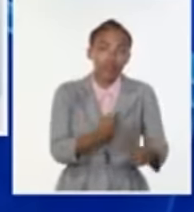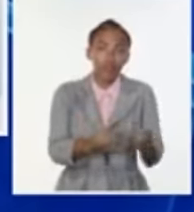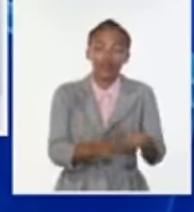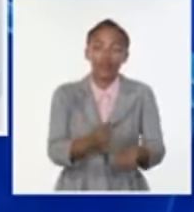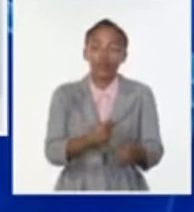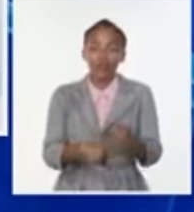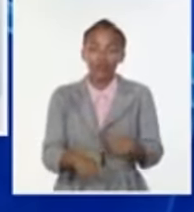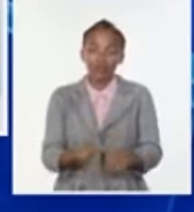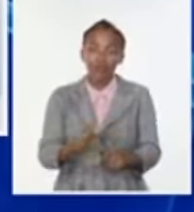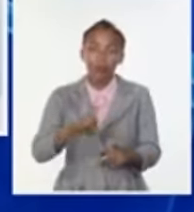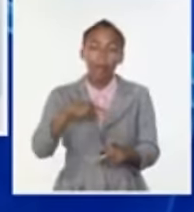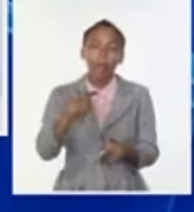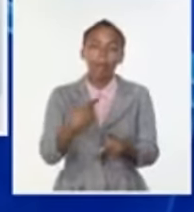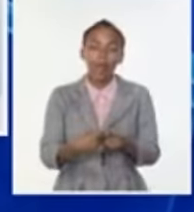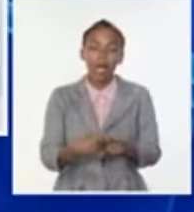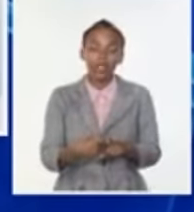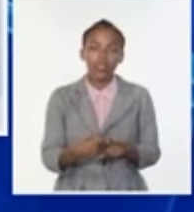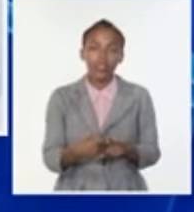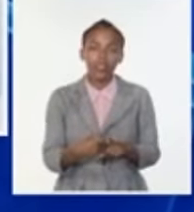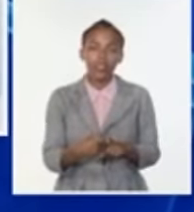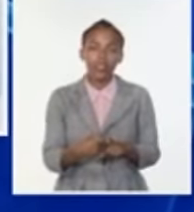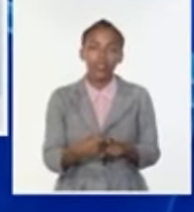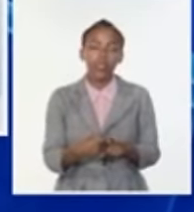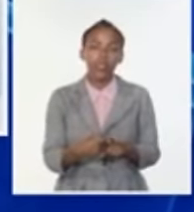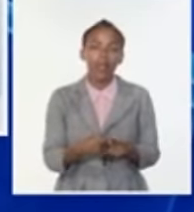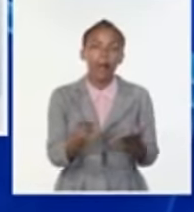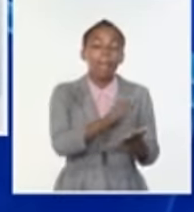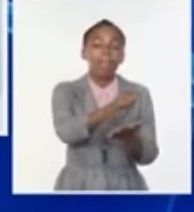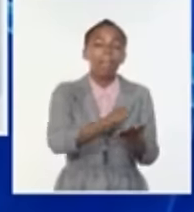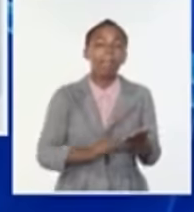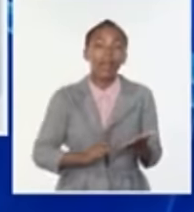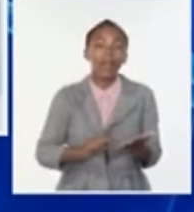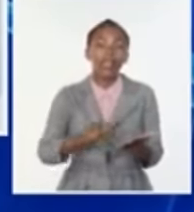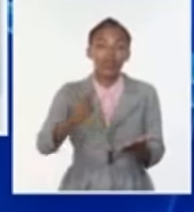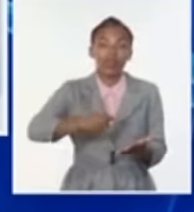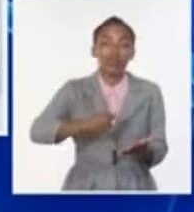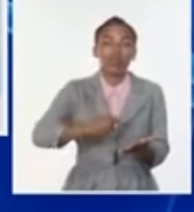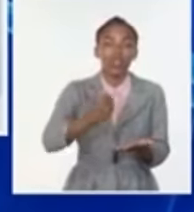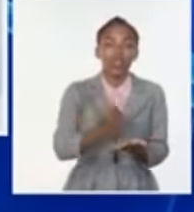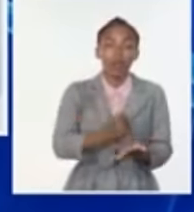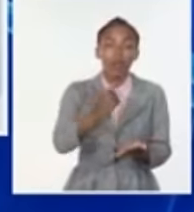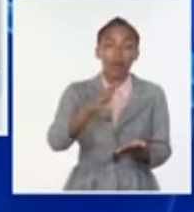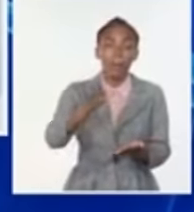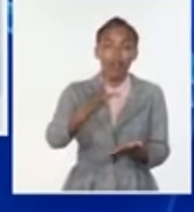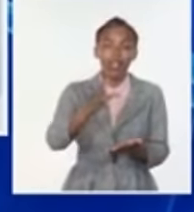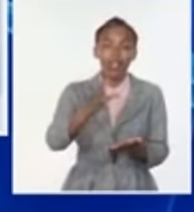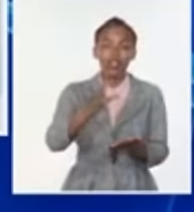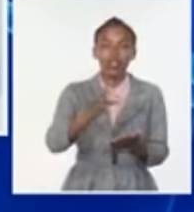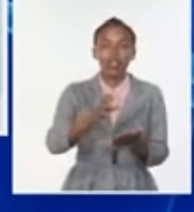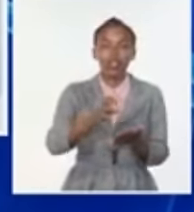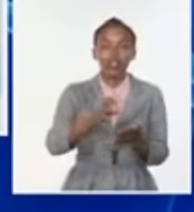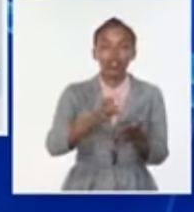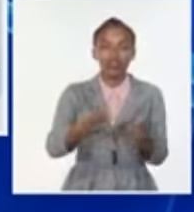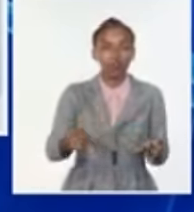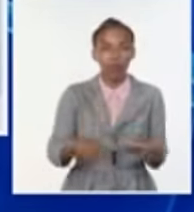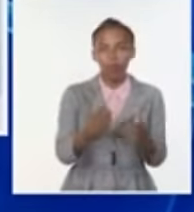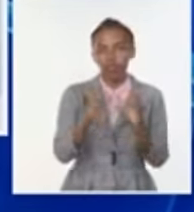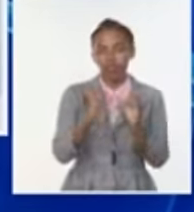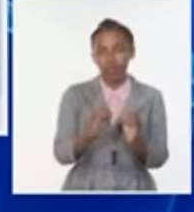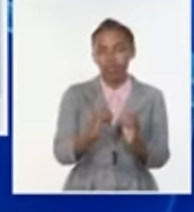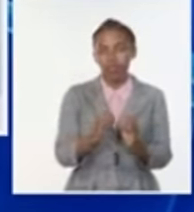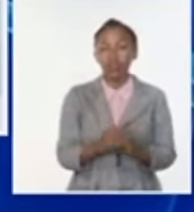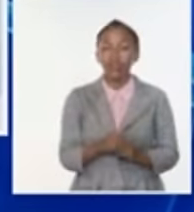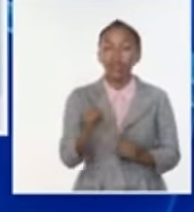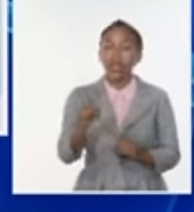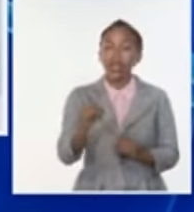el incumplimiento de las normas jurídicas que se aprobaron para la bancarización. Para ello se presentó por